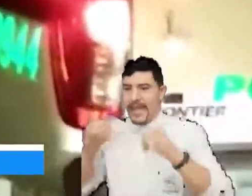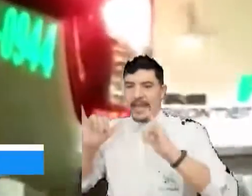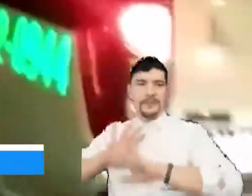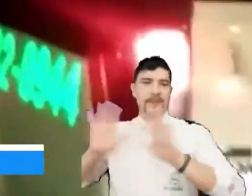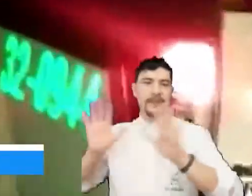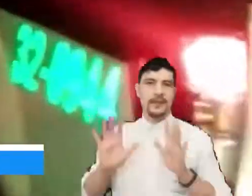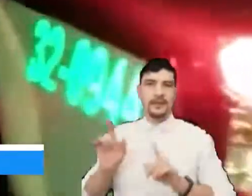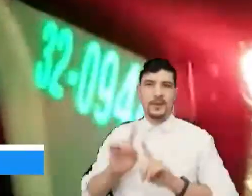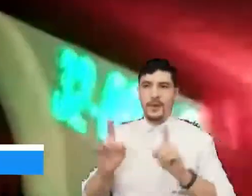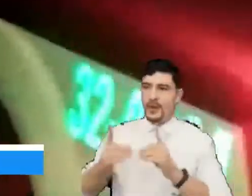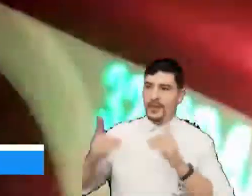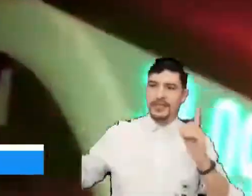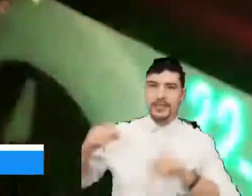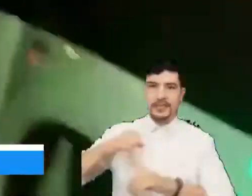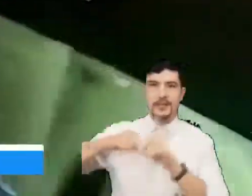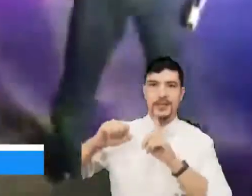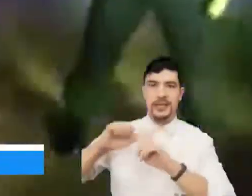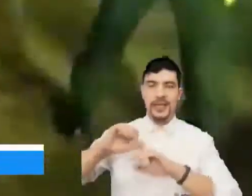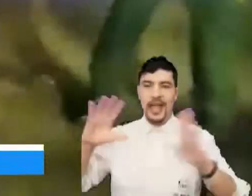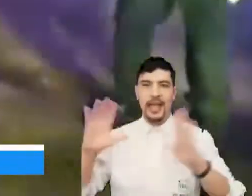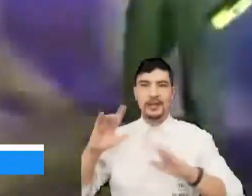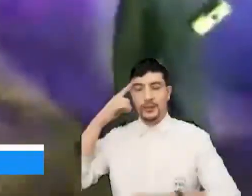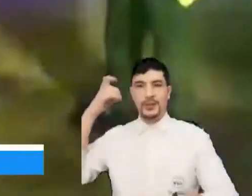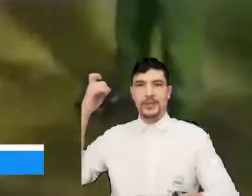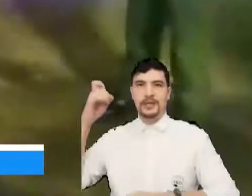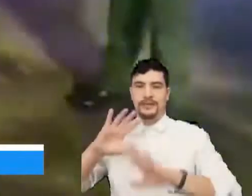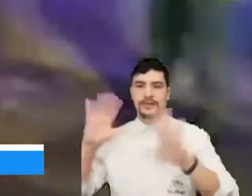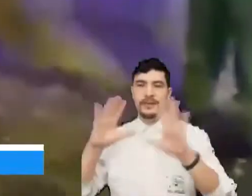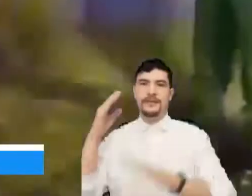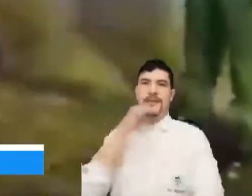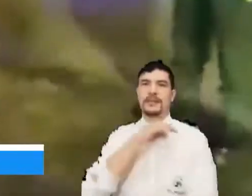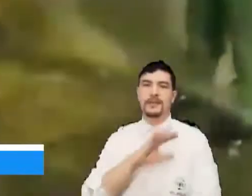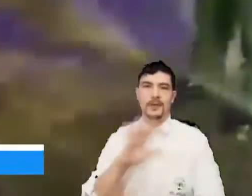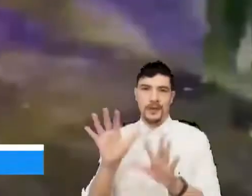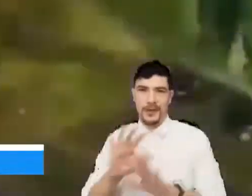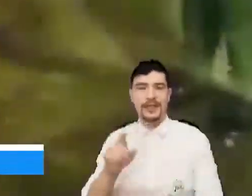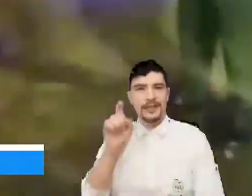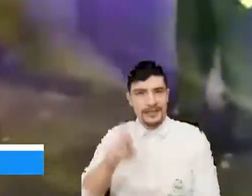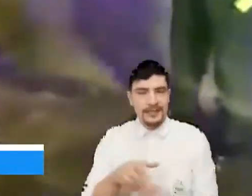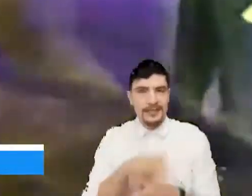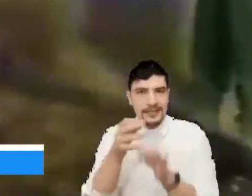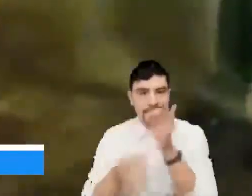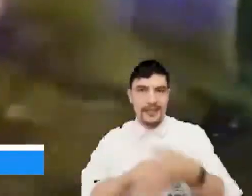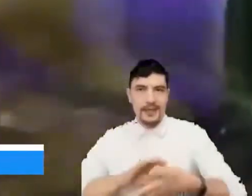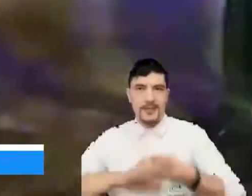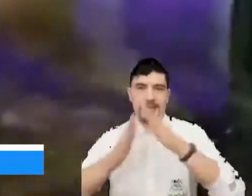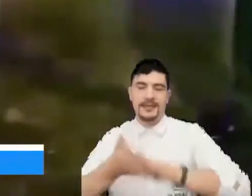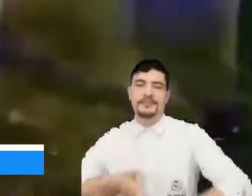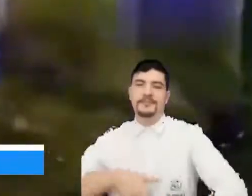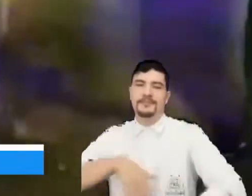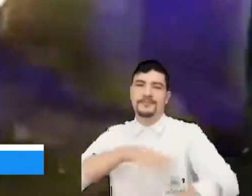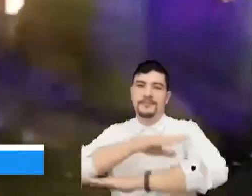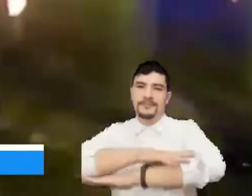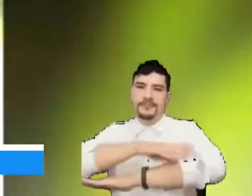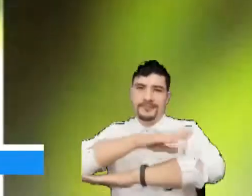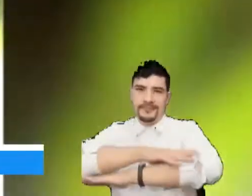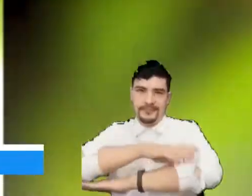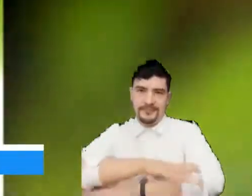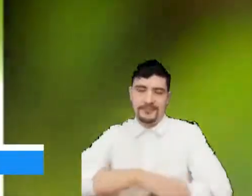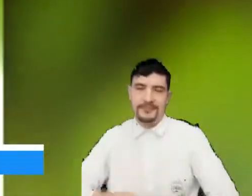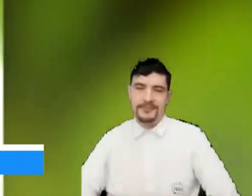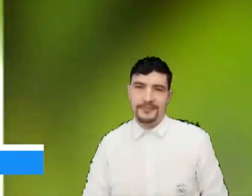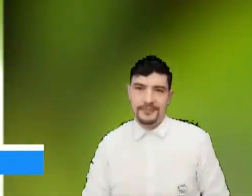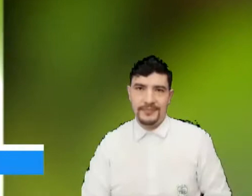El llamado de las autoridades de policía es a controlar el consumo de alcohol. Las reuniones familiares y de amigos siguen prohibidas por